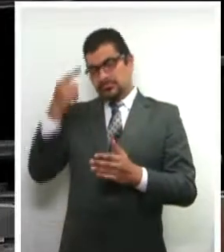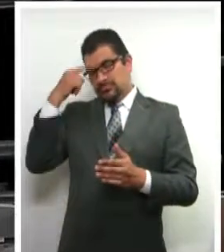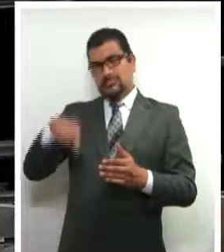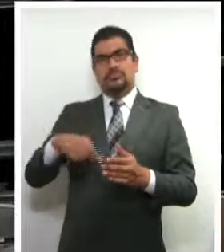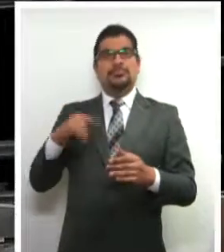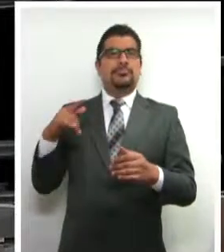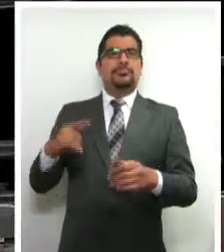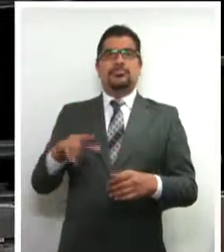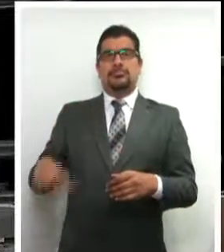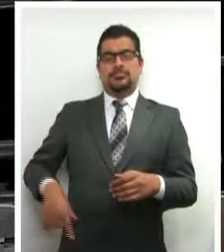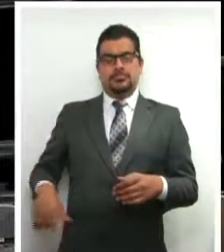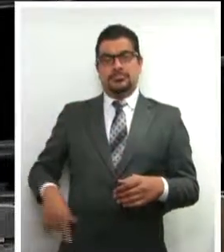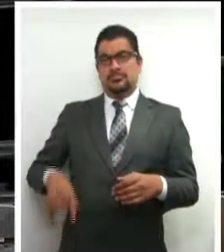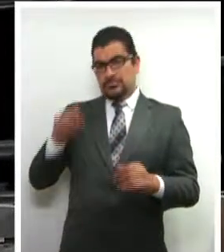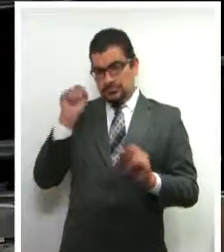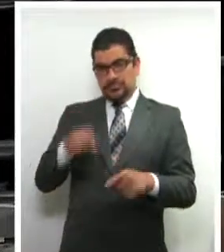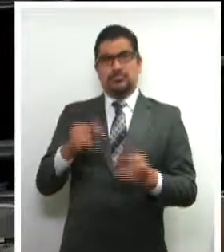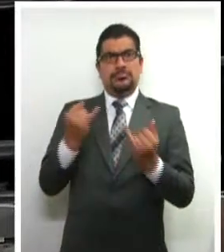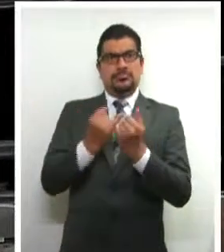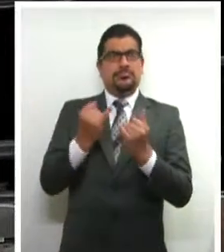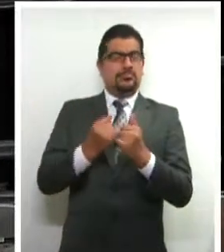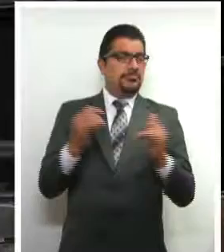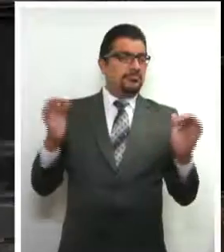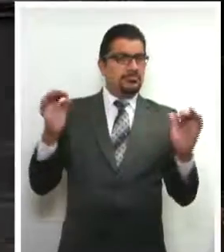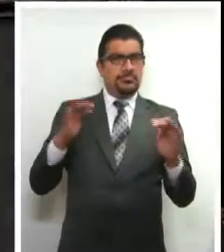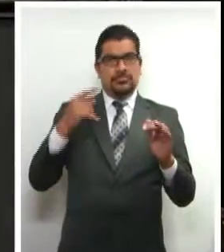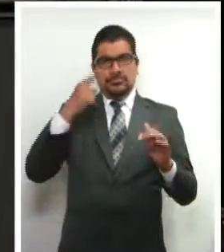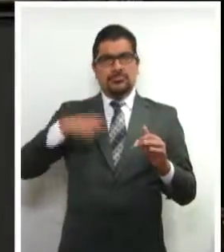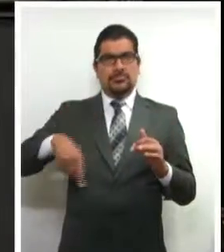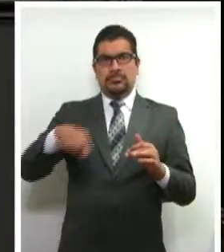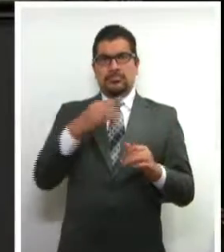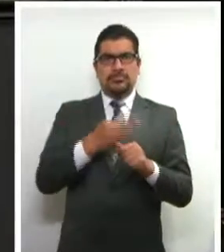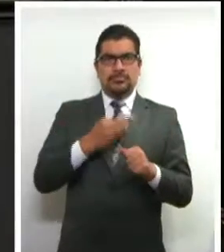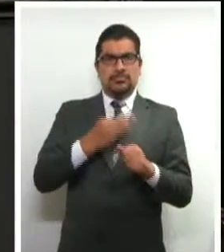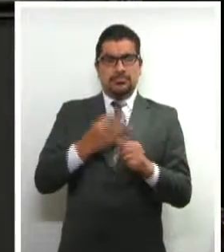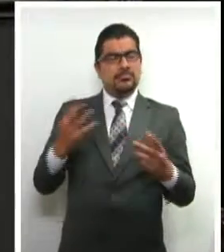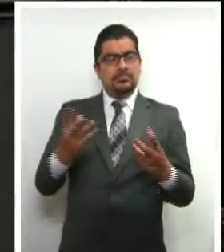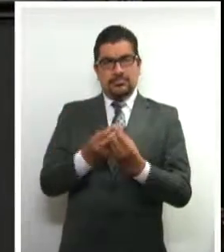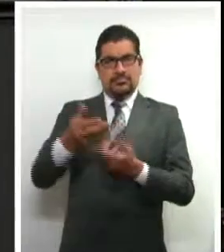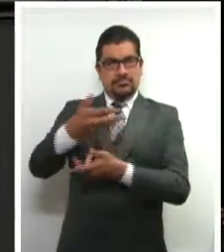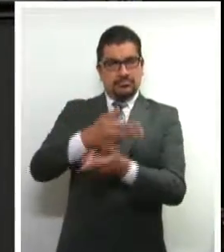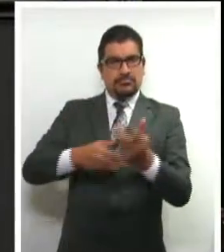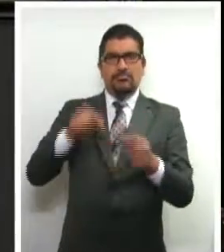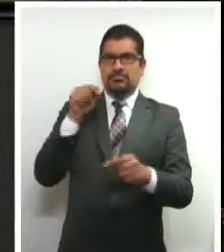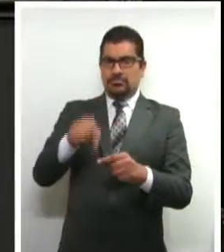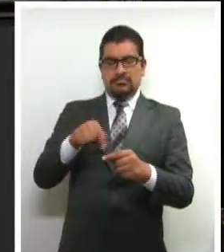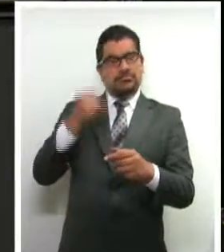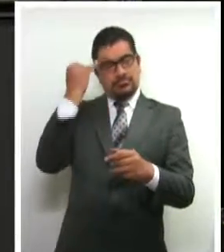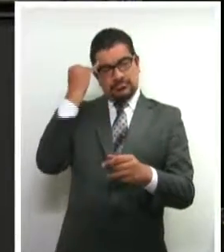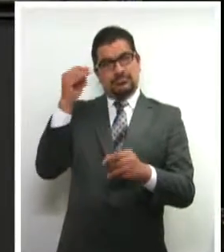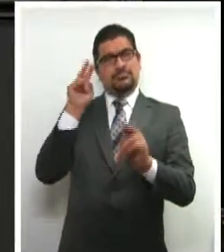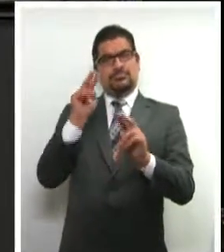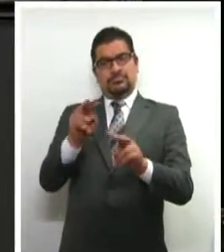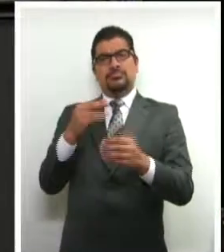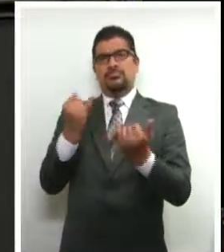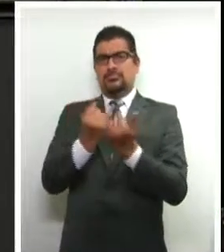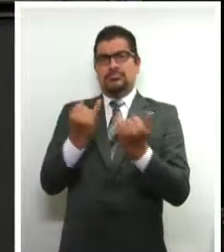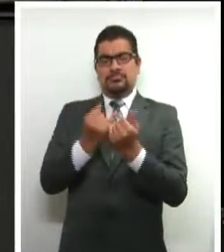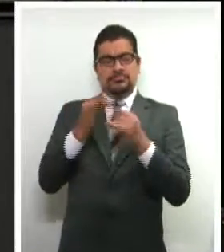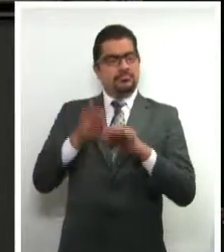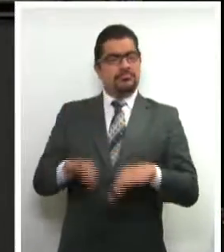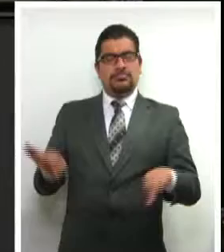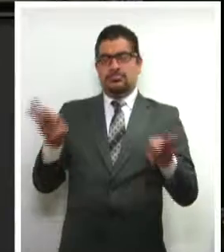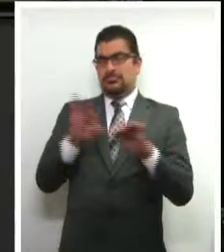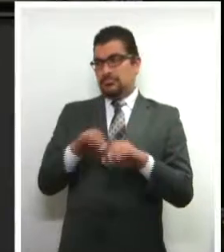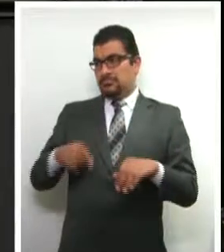dicho sitio se asienta la comunidad humana que lo integra. Entonces, bajo esta concepción, resulta muy natural